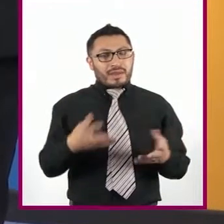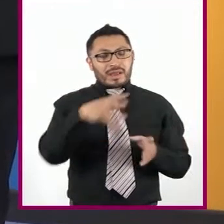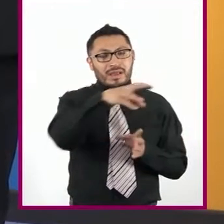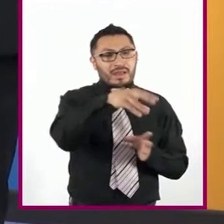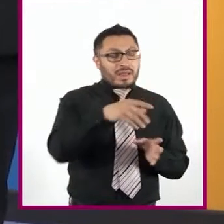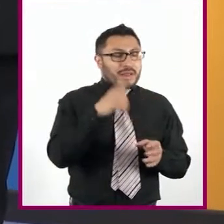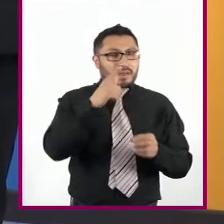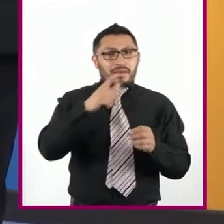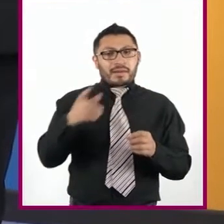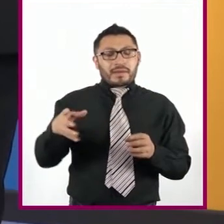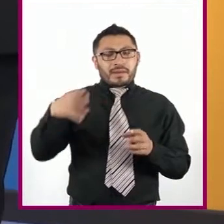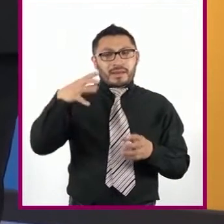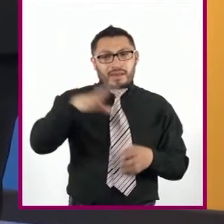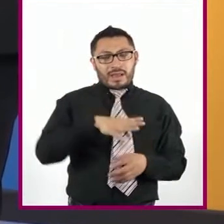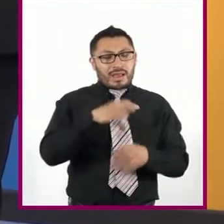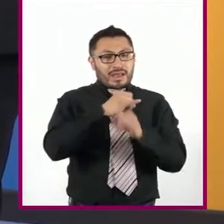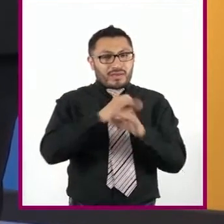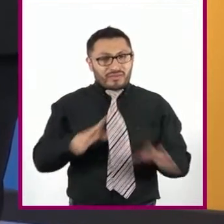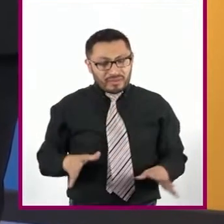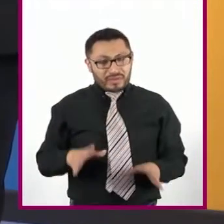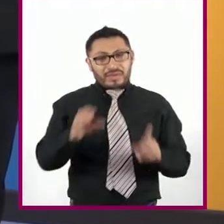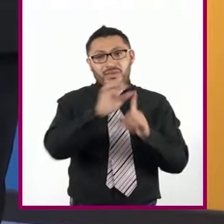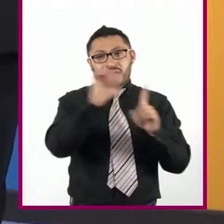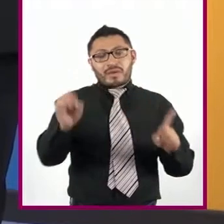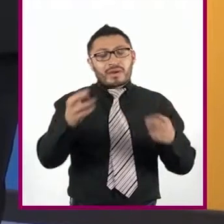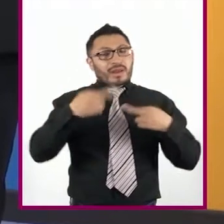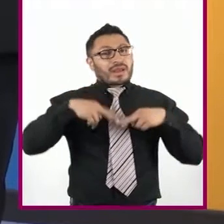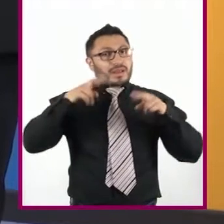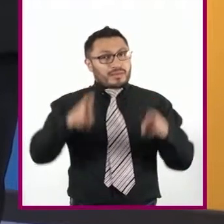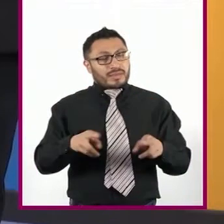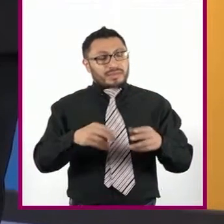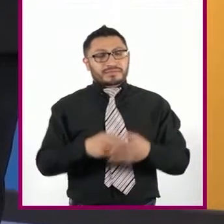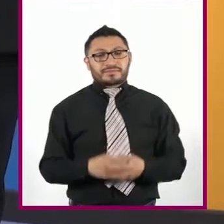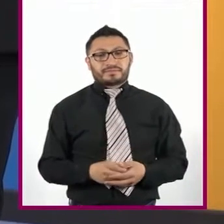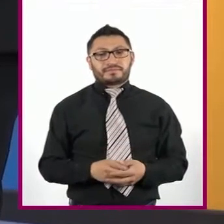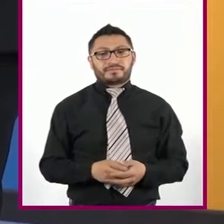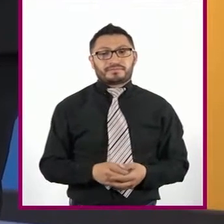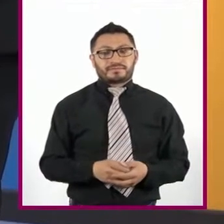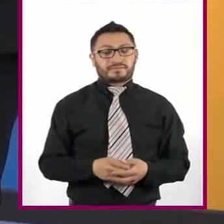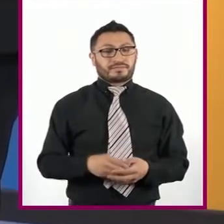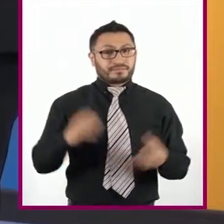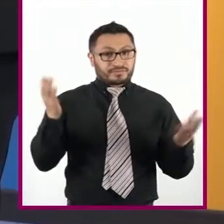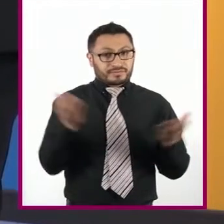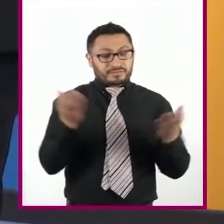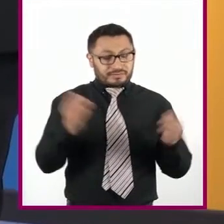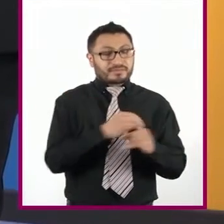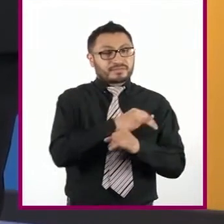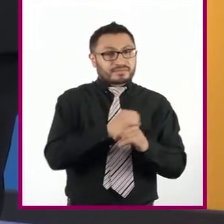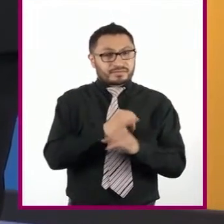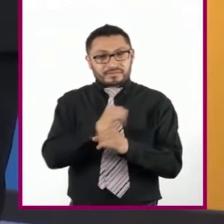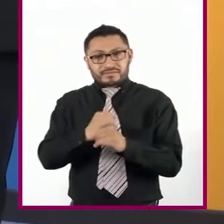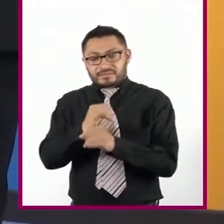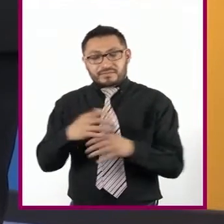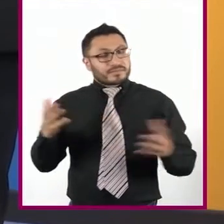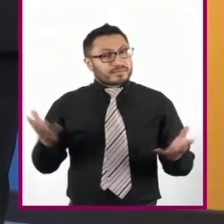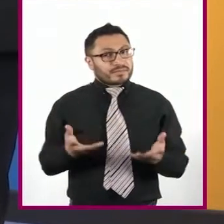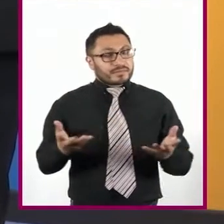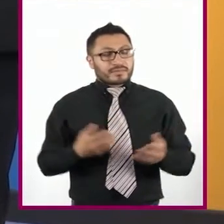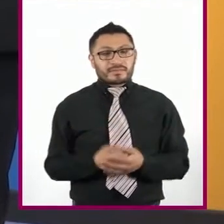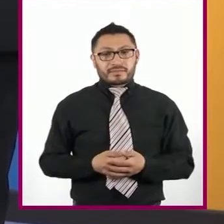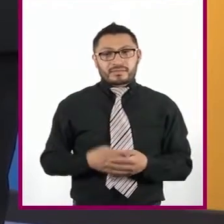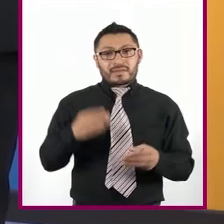recolectar, organizar y representar los datos que se obtengan al realizar el estudio estadístico.